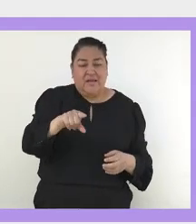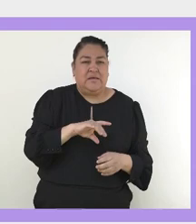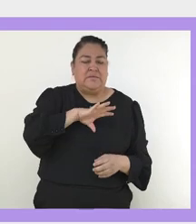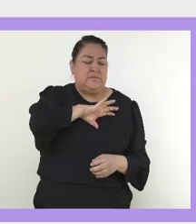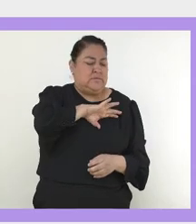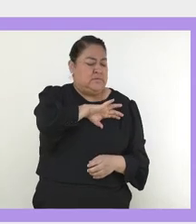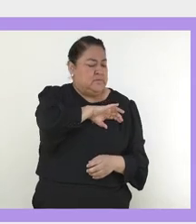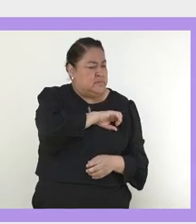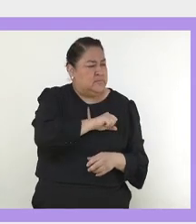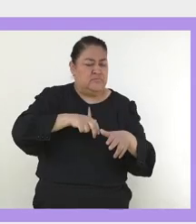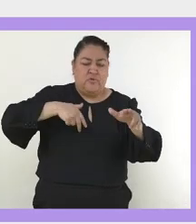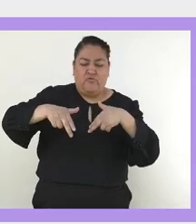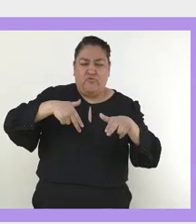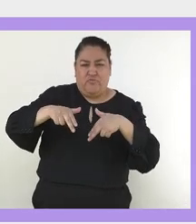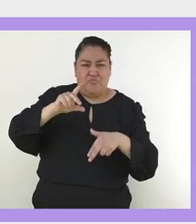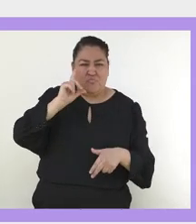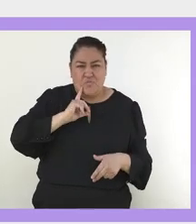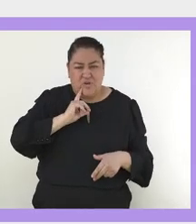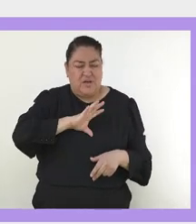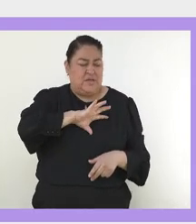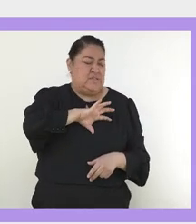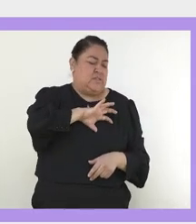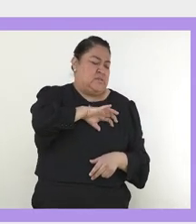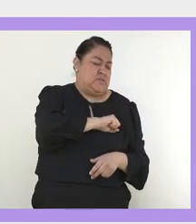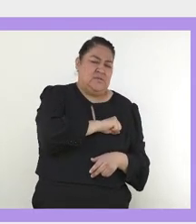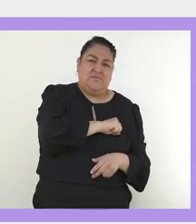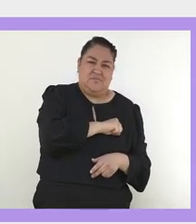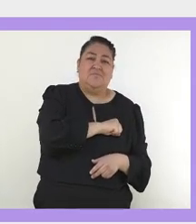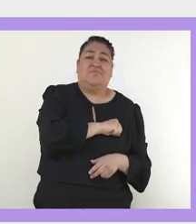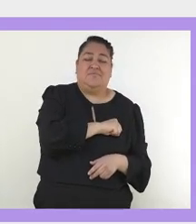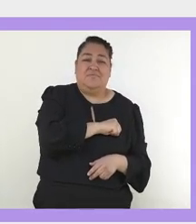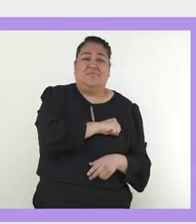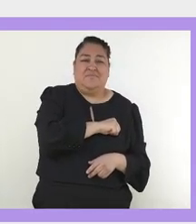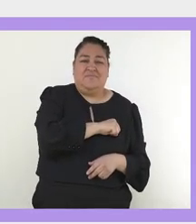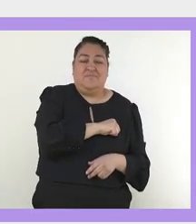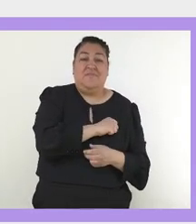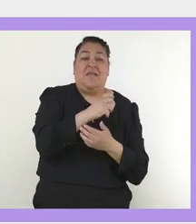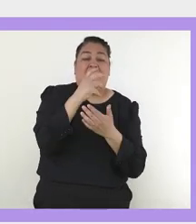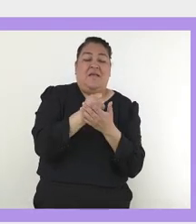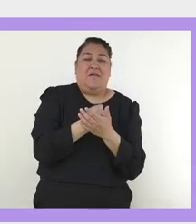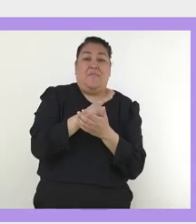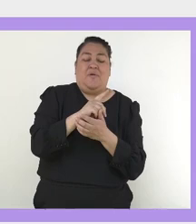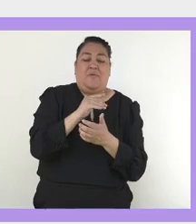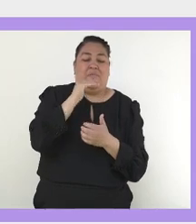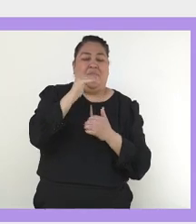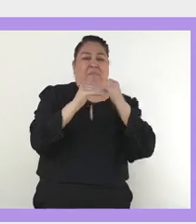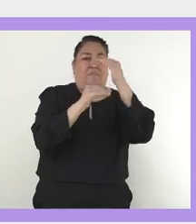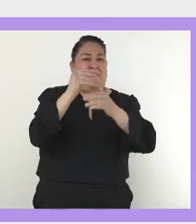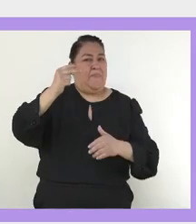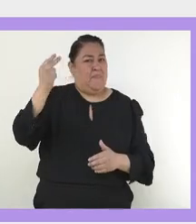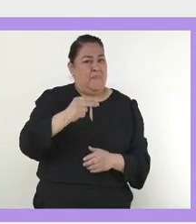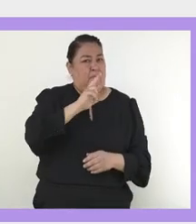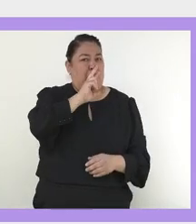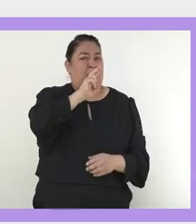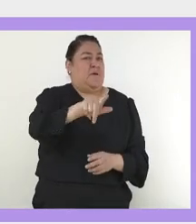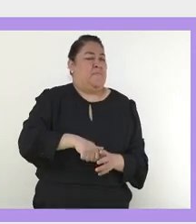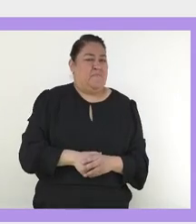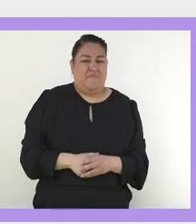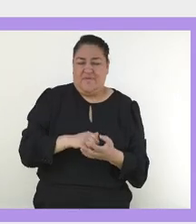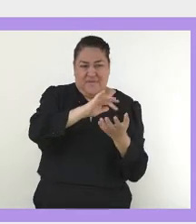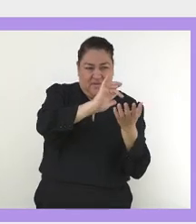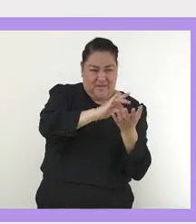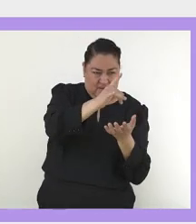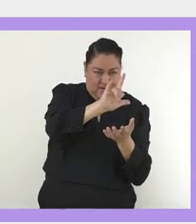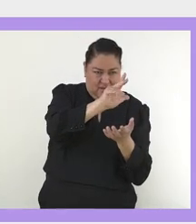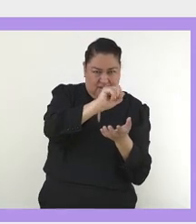por el fútbol femenil y creo que teniendo eso ya vamos ganando uno cero pero hay que buscar ganarlo por mucho más Muchas gracias Lucía gracias muchas gracias